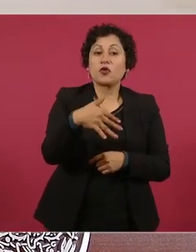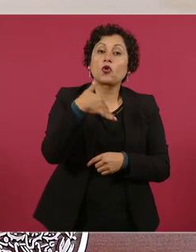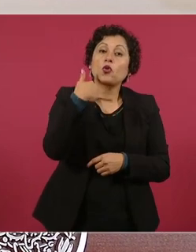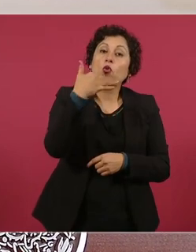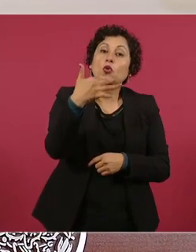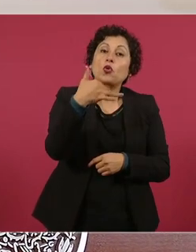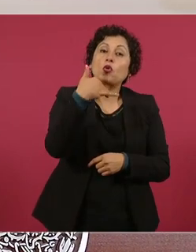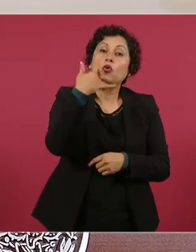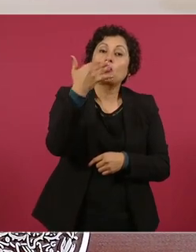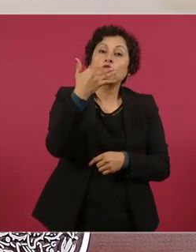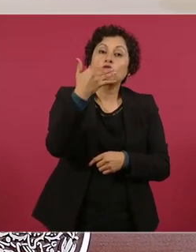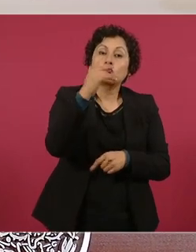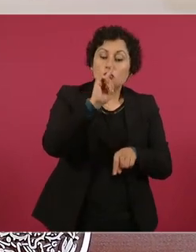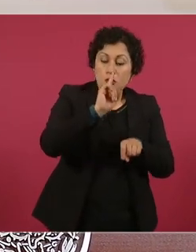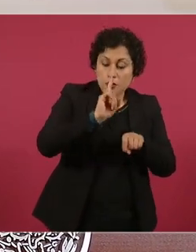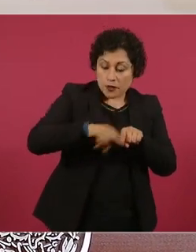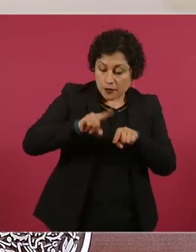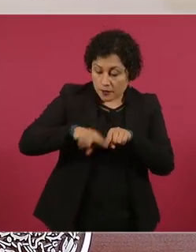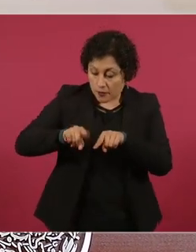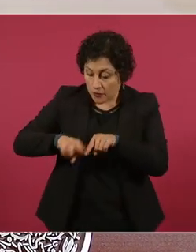el Poder Judicial?